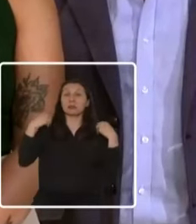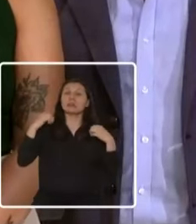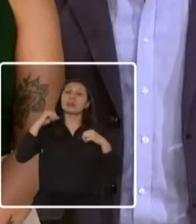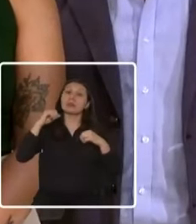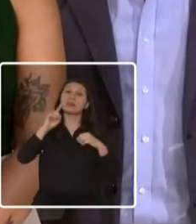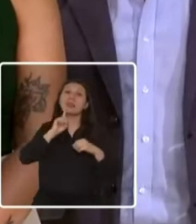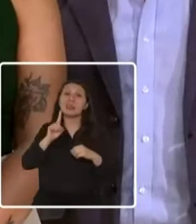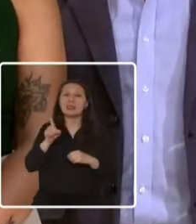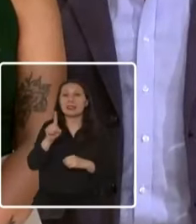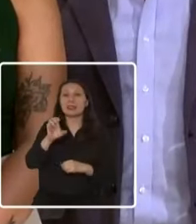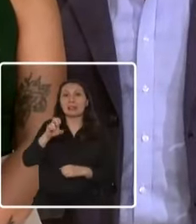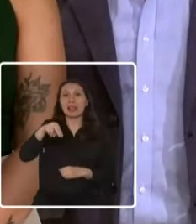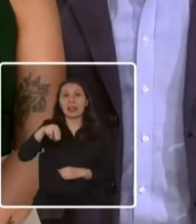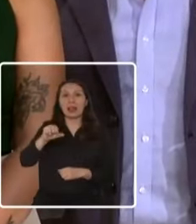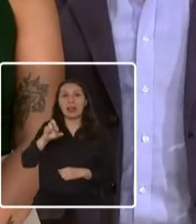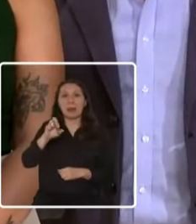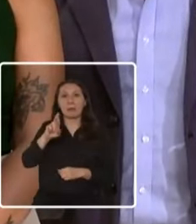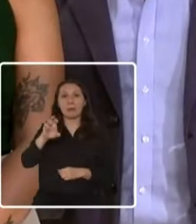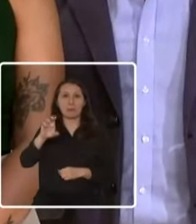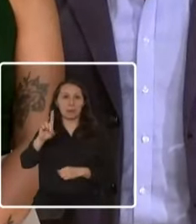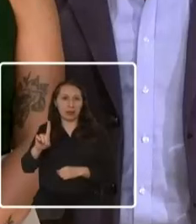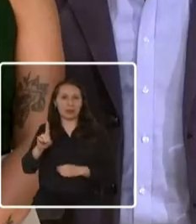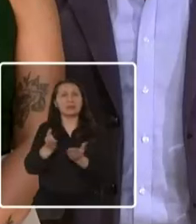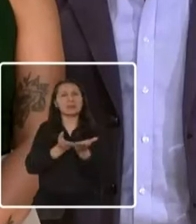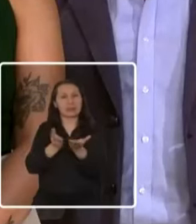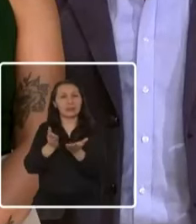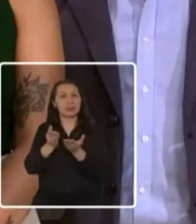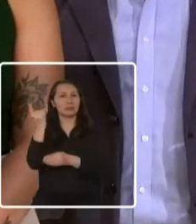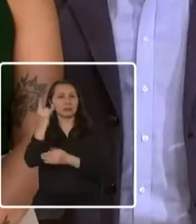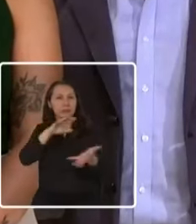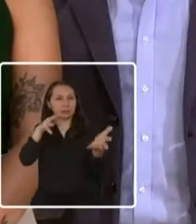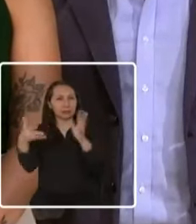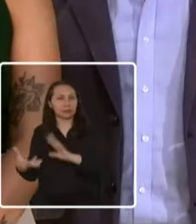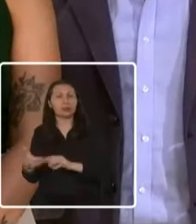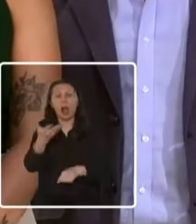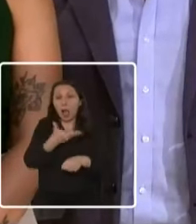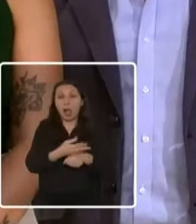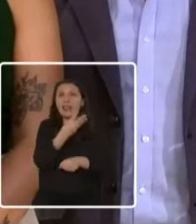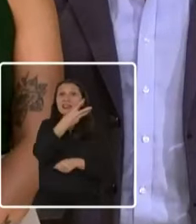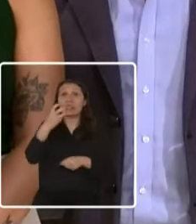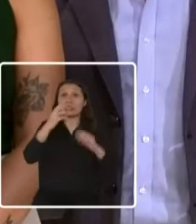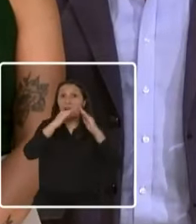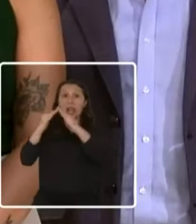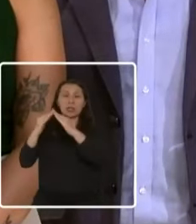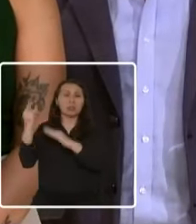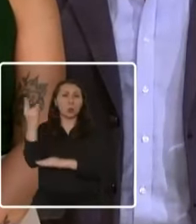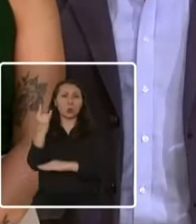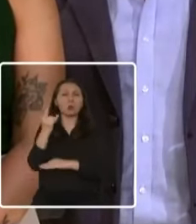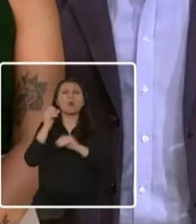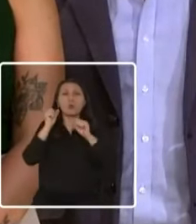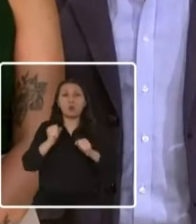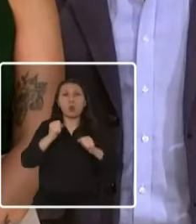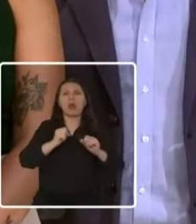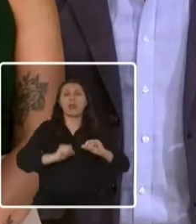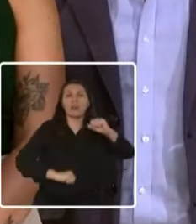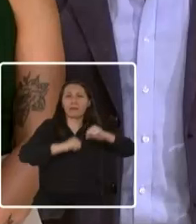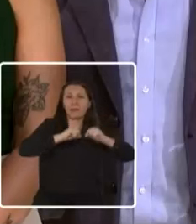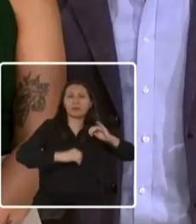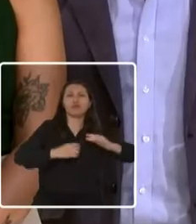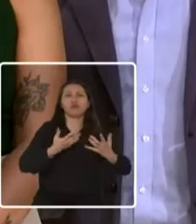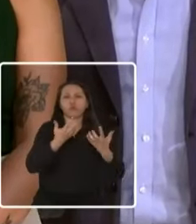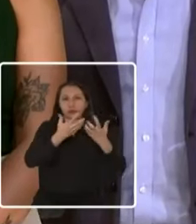viviendas de emergencia, SENAPRED. Hoy día tenemos un stock disponible de 300 viviendas de emergencia y una capacidad de producción